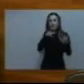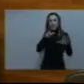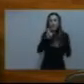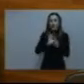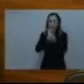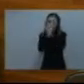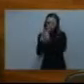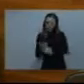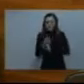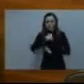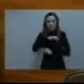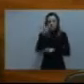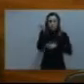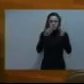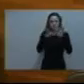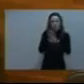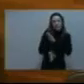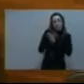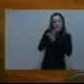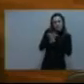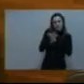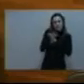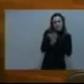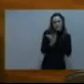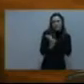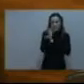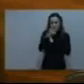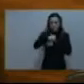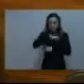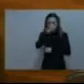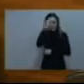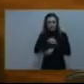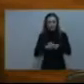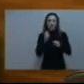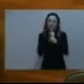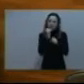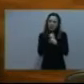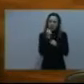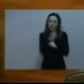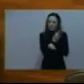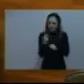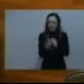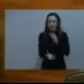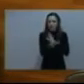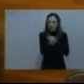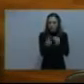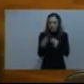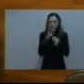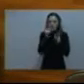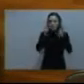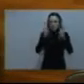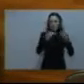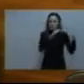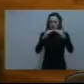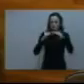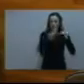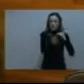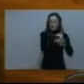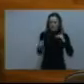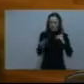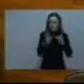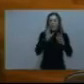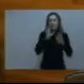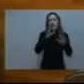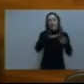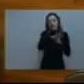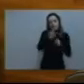optimistas y hacer una valoración muy positiva, siendo conscientes al mismo tiempo de que queda mucho trabajo en la igualdad efectiva en el ámbito educativo, un pilar